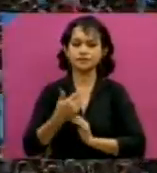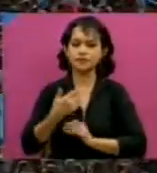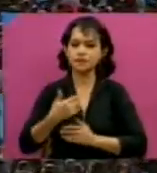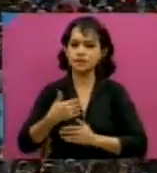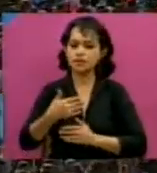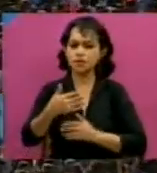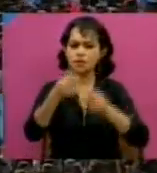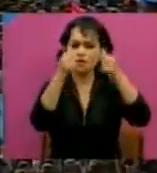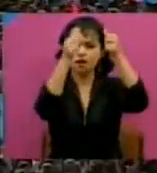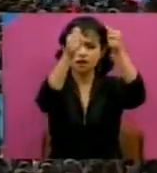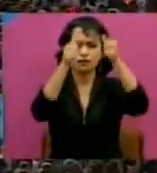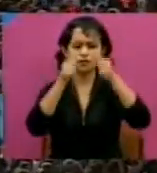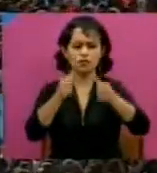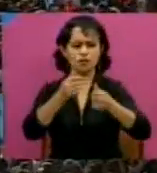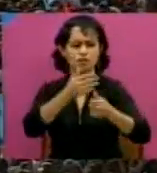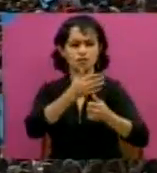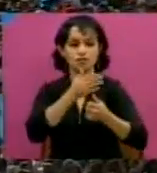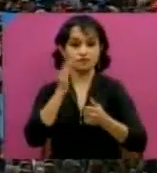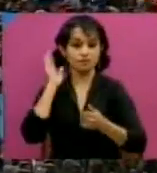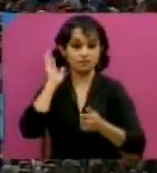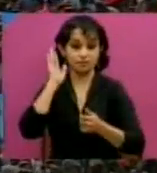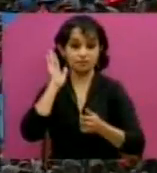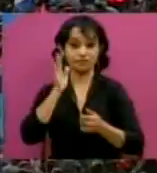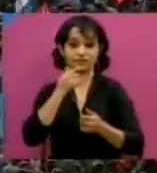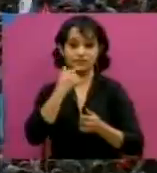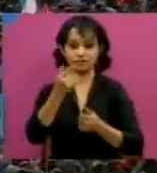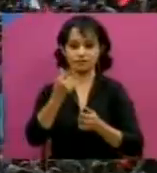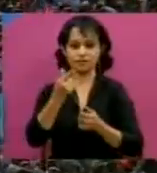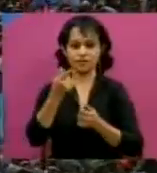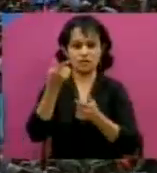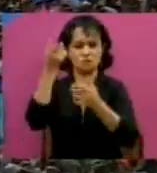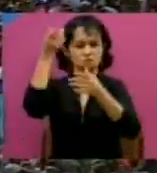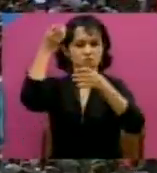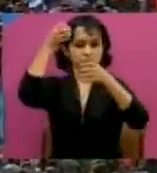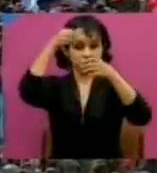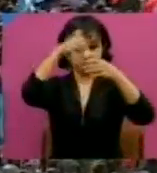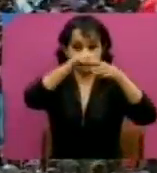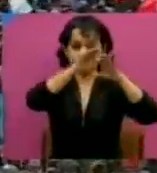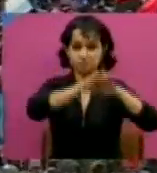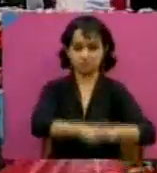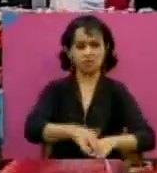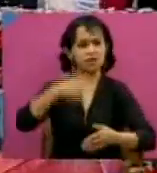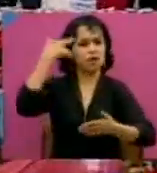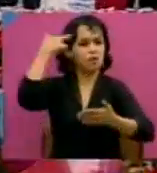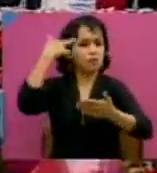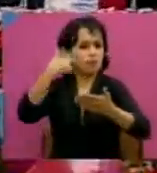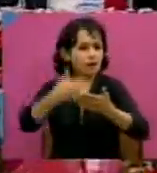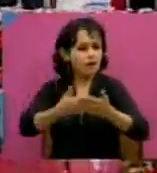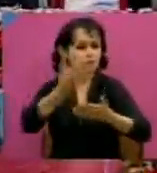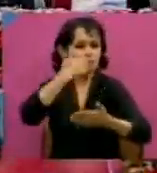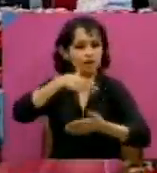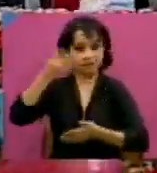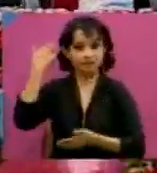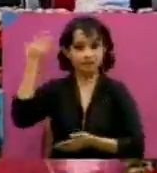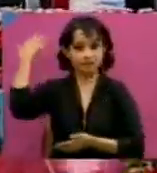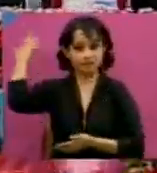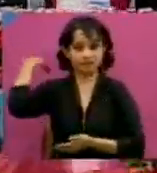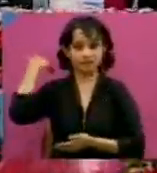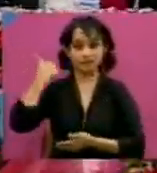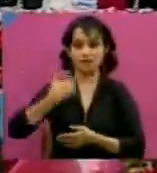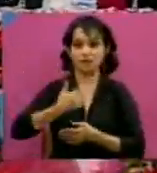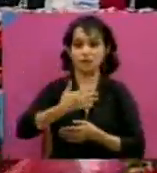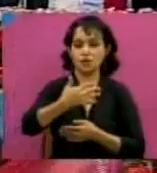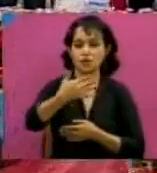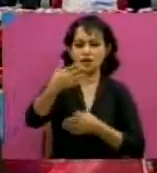cuando los afiches del tirano sean insepultas, huellas de la escoria, cuando